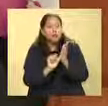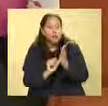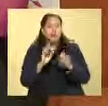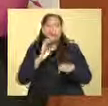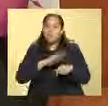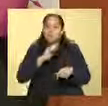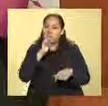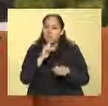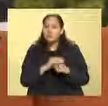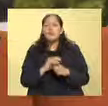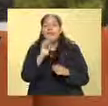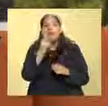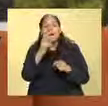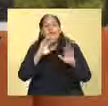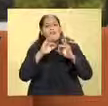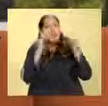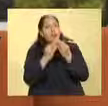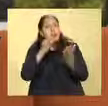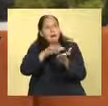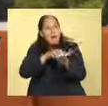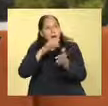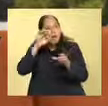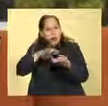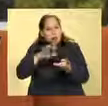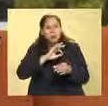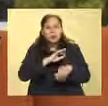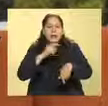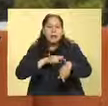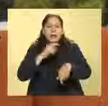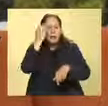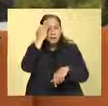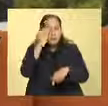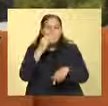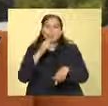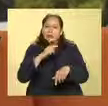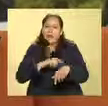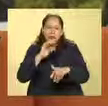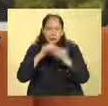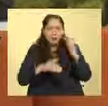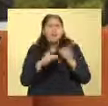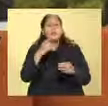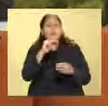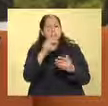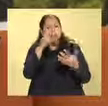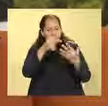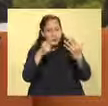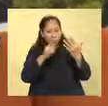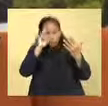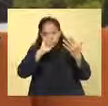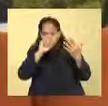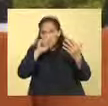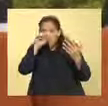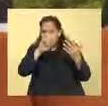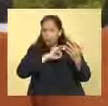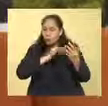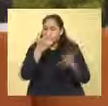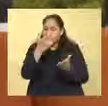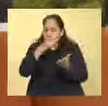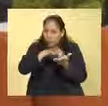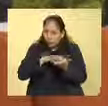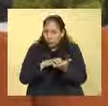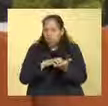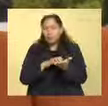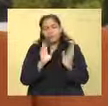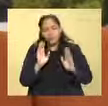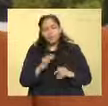no, de claro. Un mes, dos meses, vemos y la diferencia. Y hay muchísimas más formas de ahorrar, pero bueno, por tiempo, el tiempo es limitado, pero bueno, son algunos tips